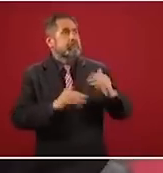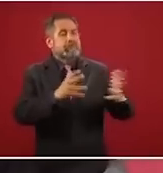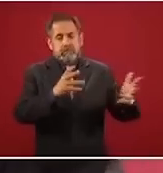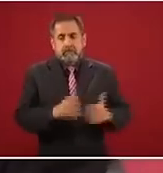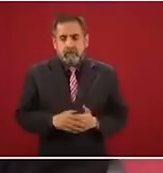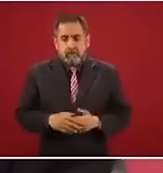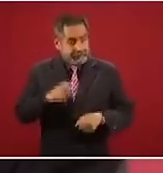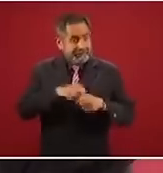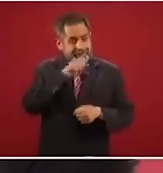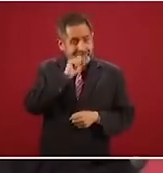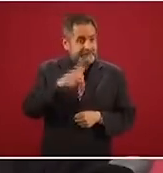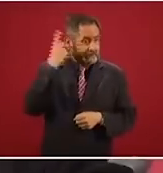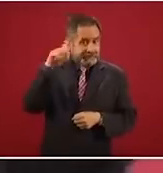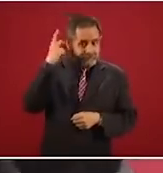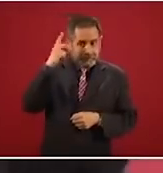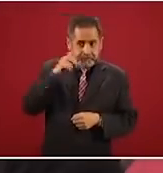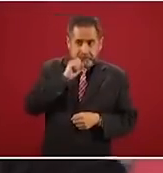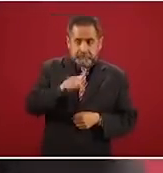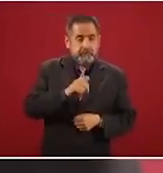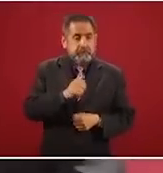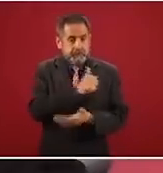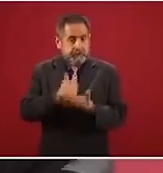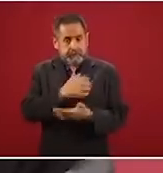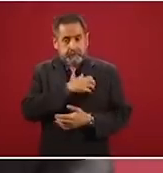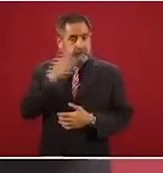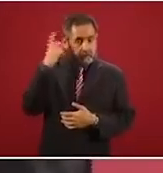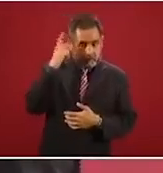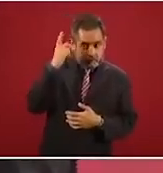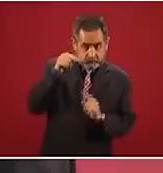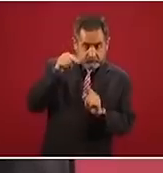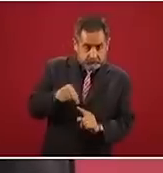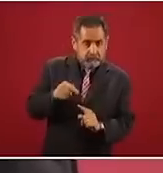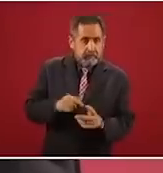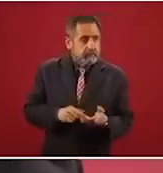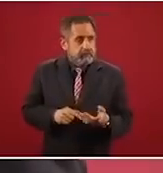también Durango, porque Gómez Palacio es Durango, en la capital, en Durango,